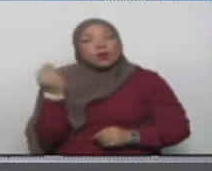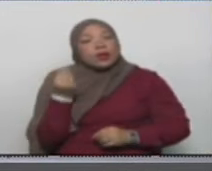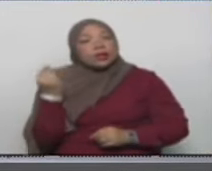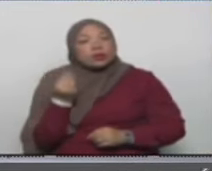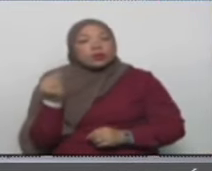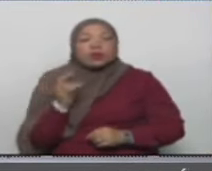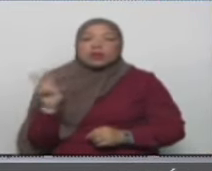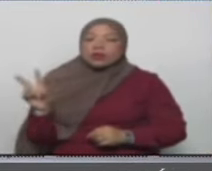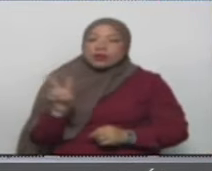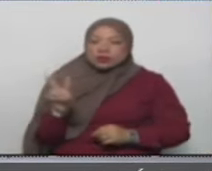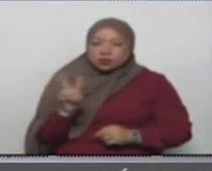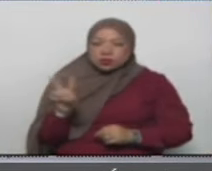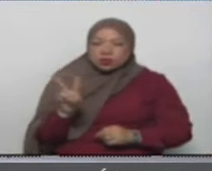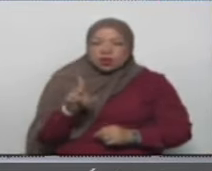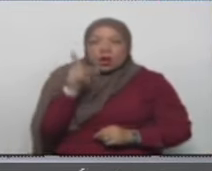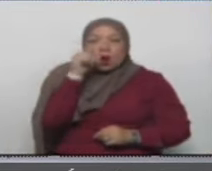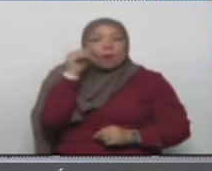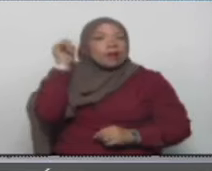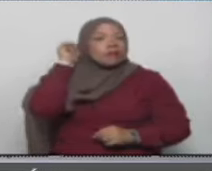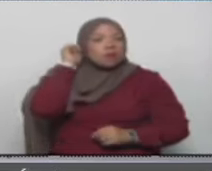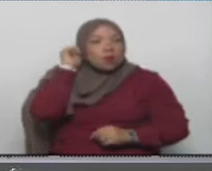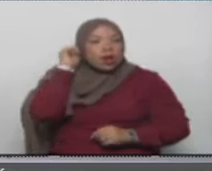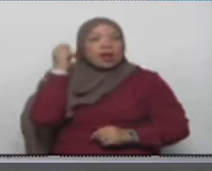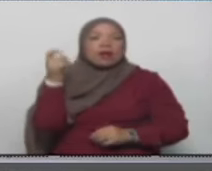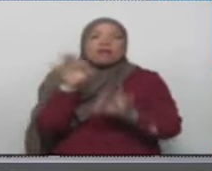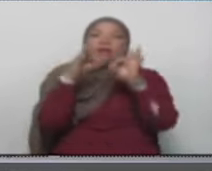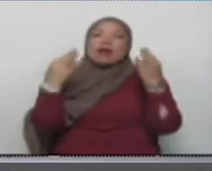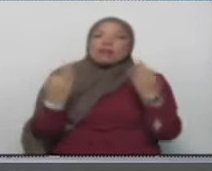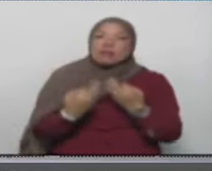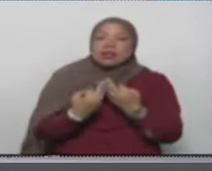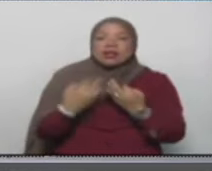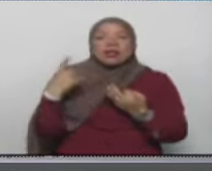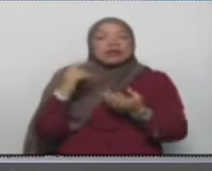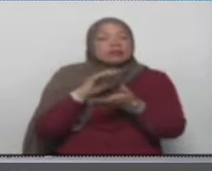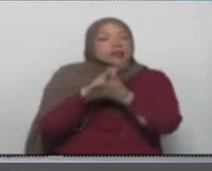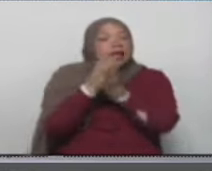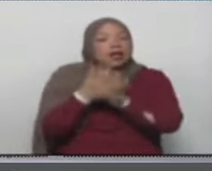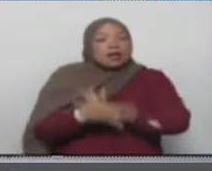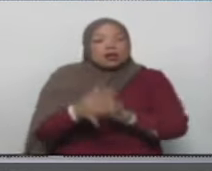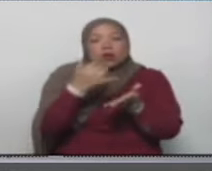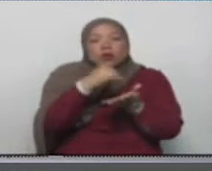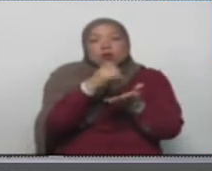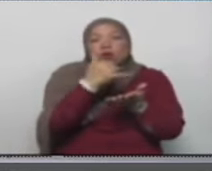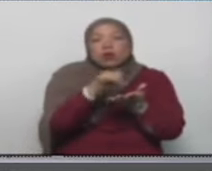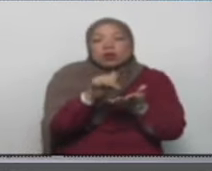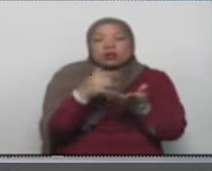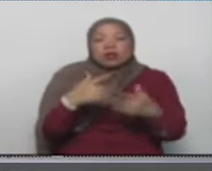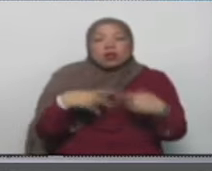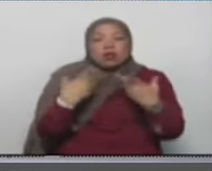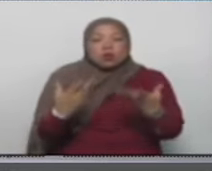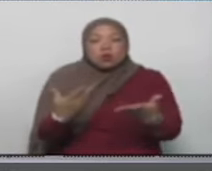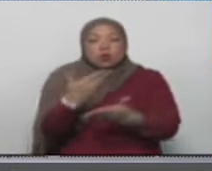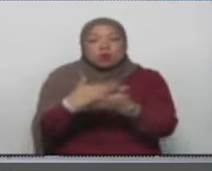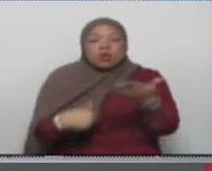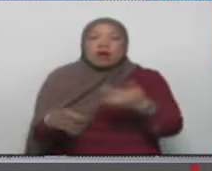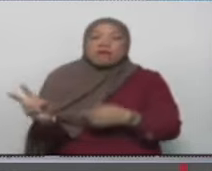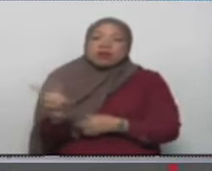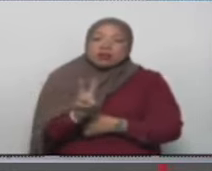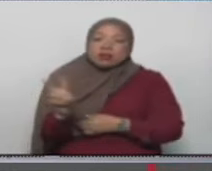venezolana, hombres y mujeres patriotas. ¿Quieren paz? Elimine el WhatsApp, porque el WhatsApp le entregó la lista de toda